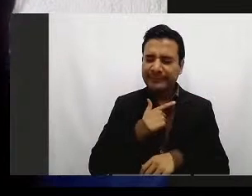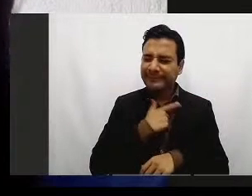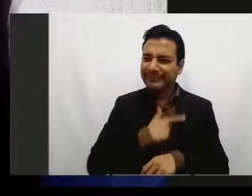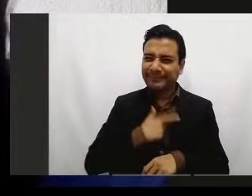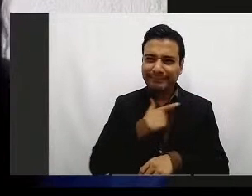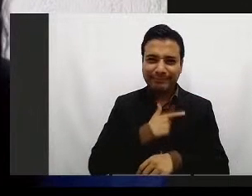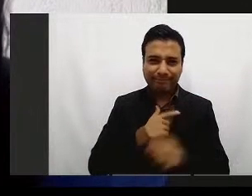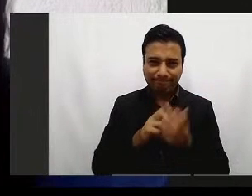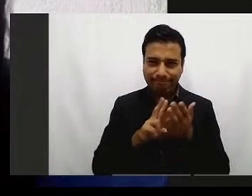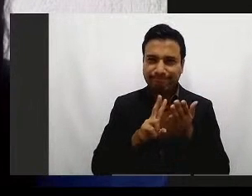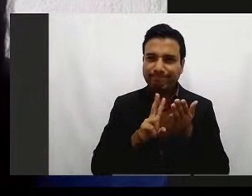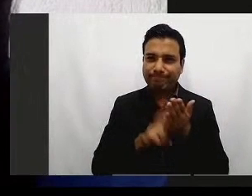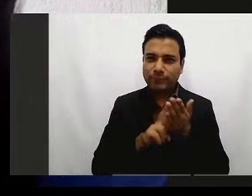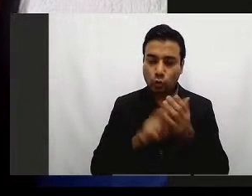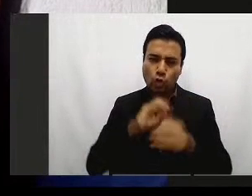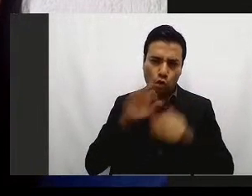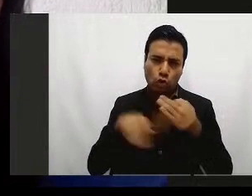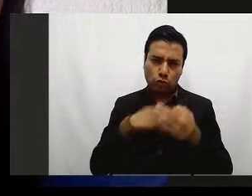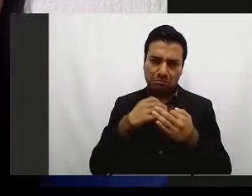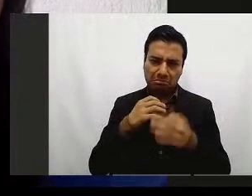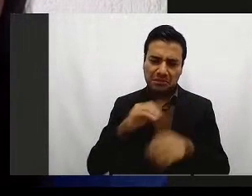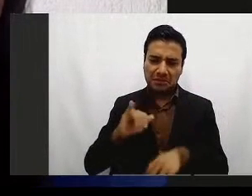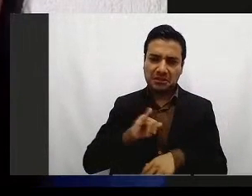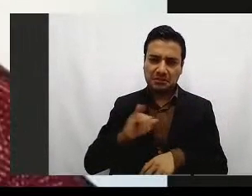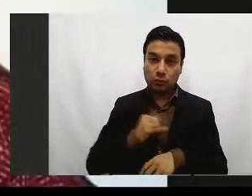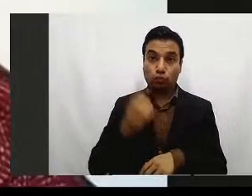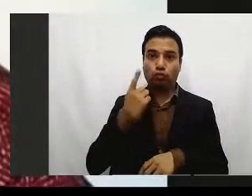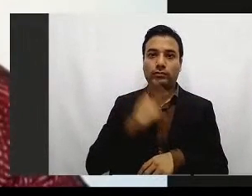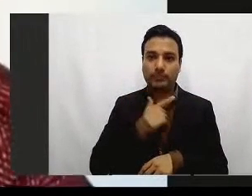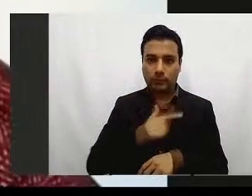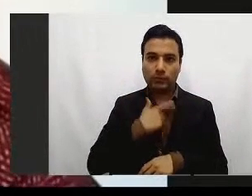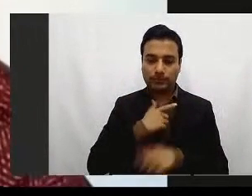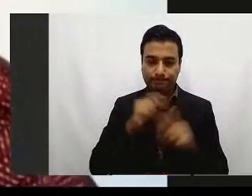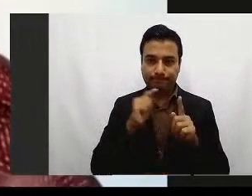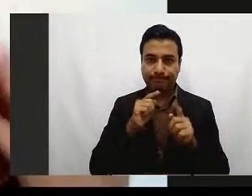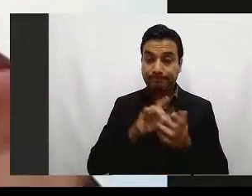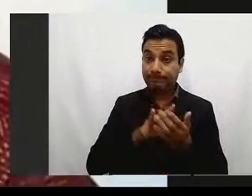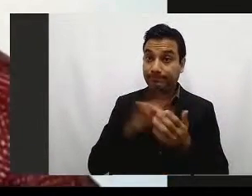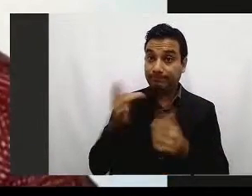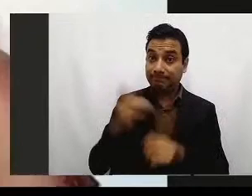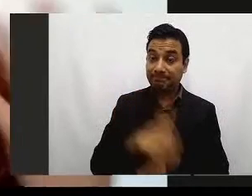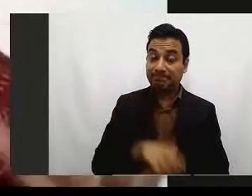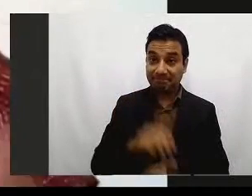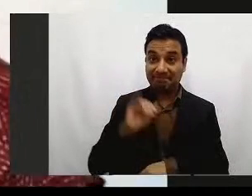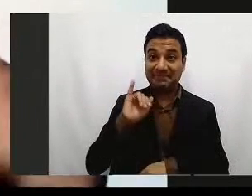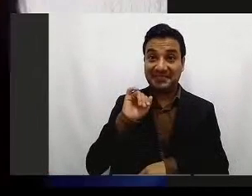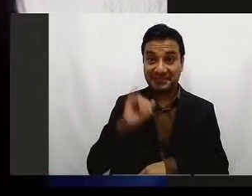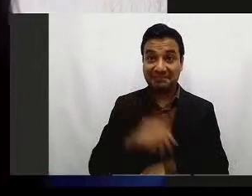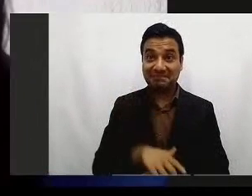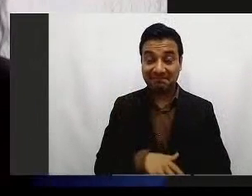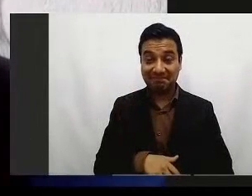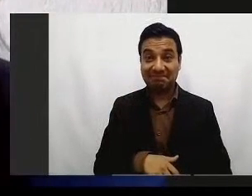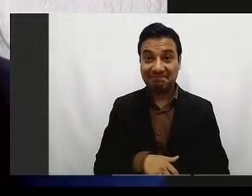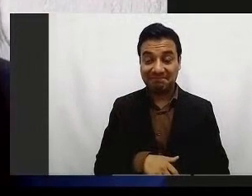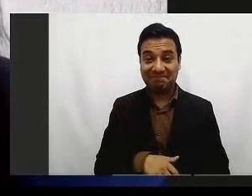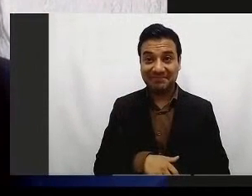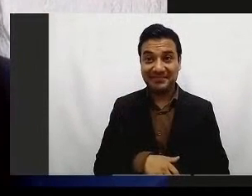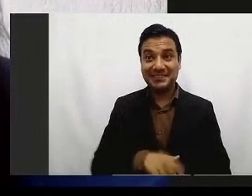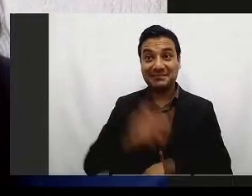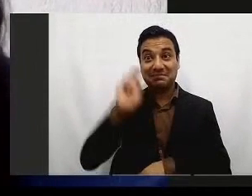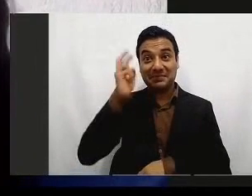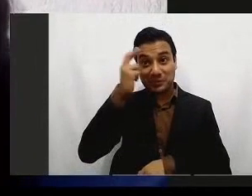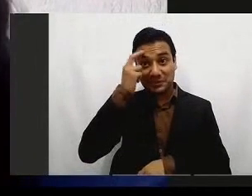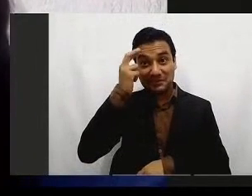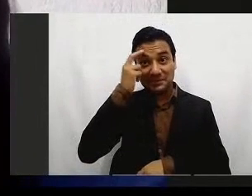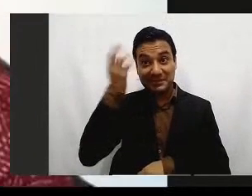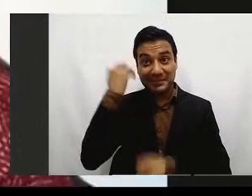realmente todos me parecieron muy interesantes. Pues muchas gracias, Denise. Sí, nada más de recordar, ¿no?, todos estos meses de trabajo